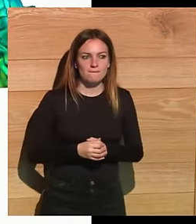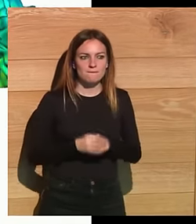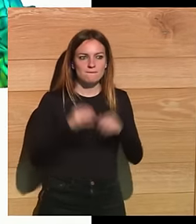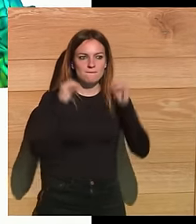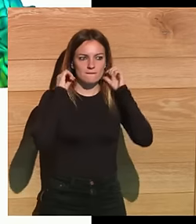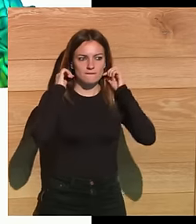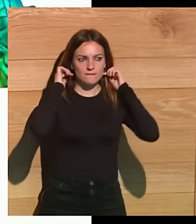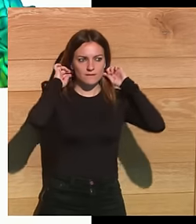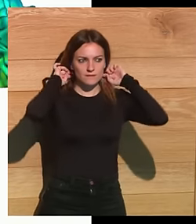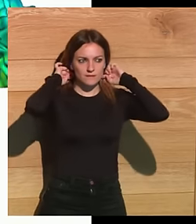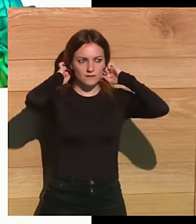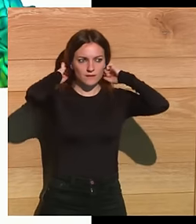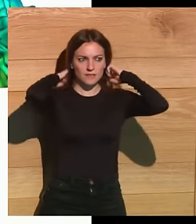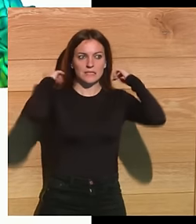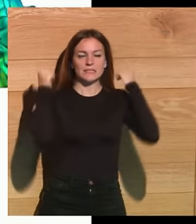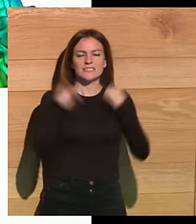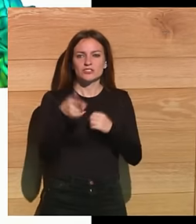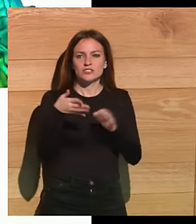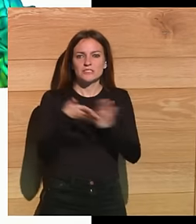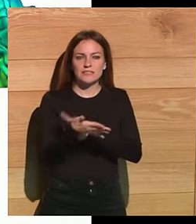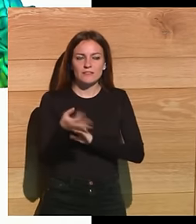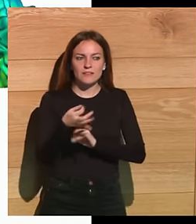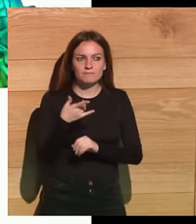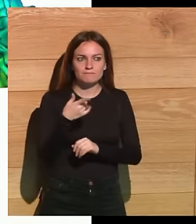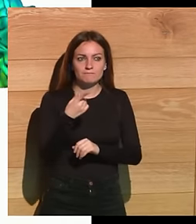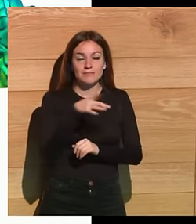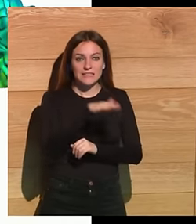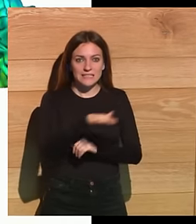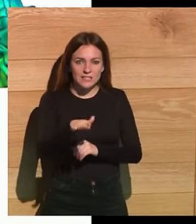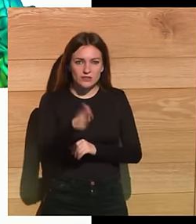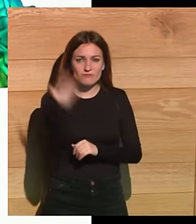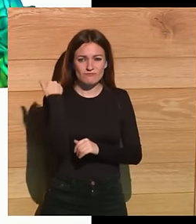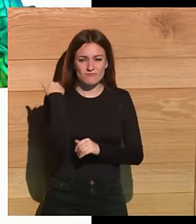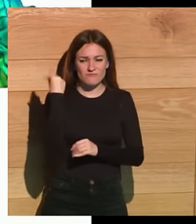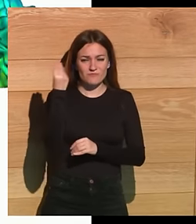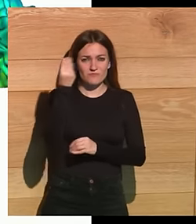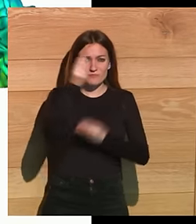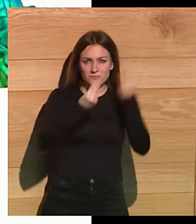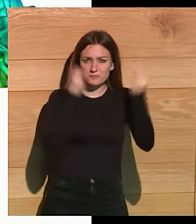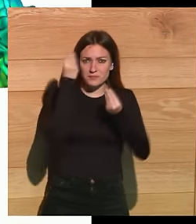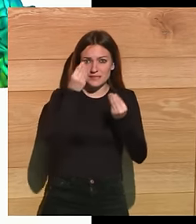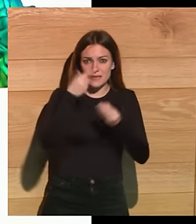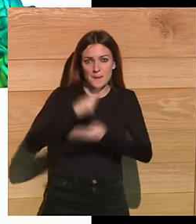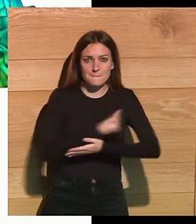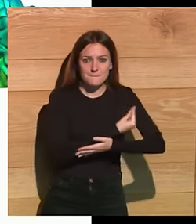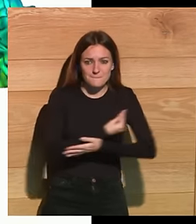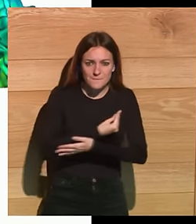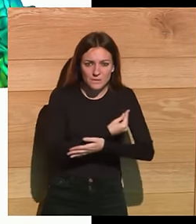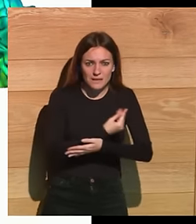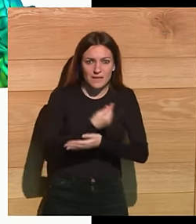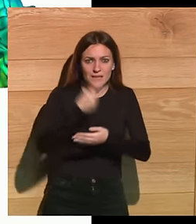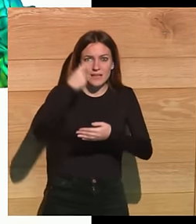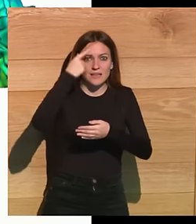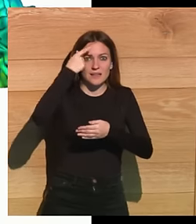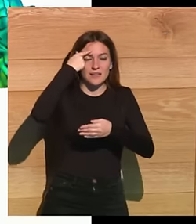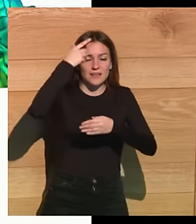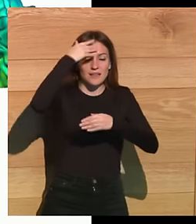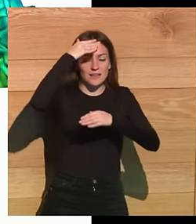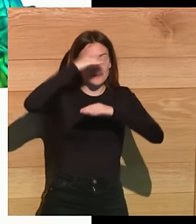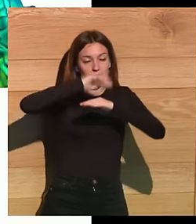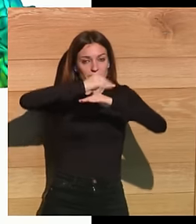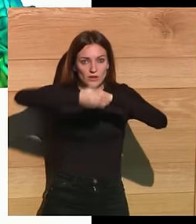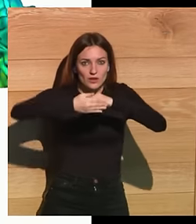se deja olvidado al niño. Se pensaba que la corteza de los recién nacidos no era suficiente madura